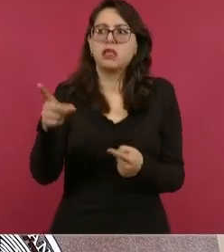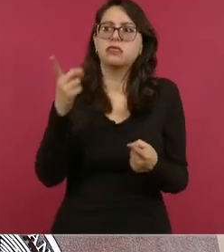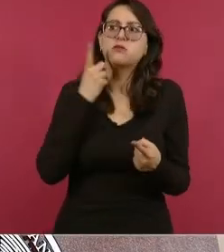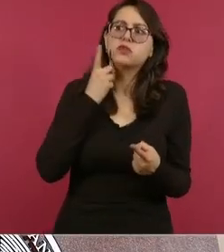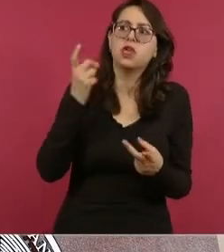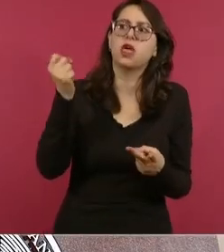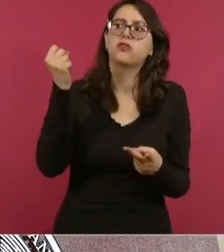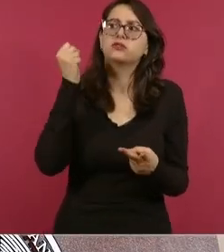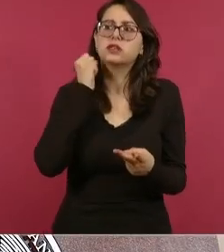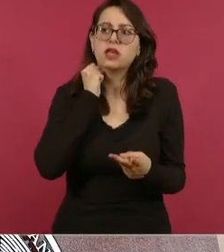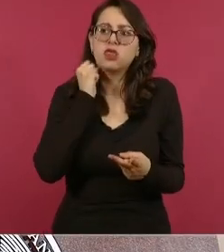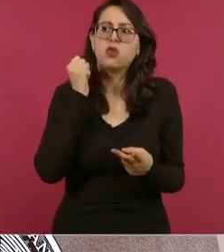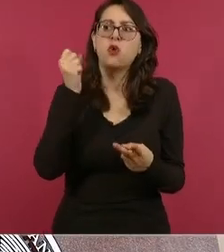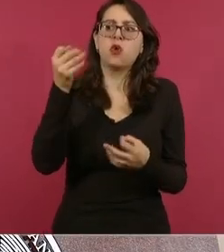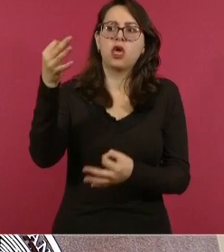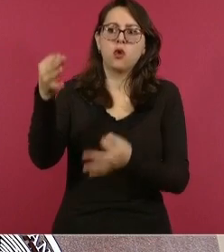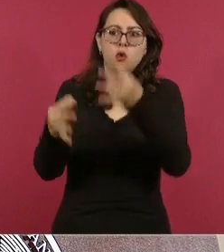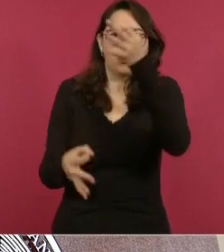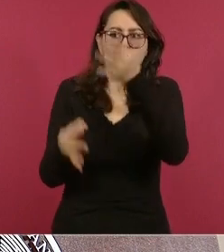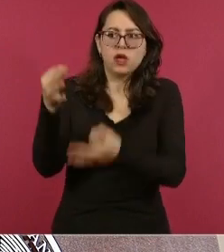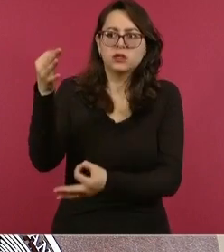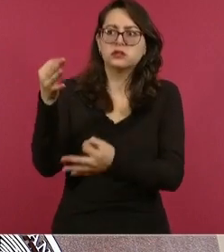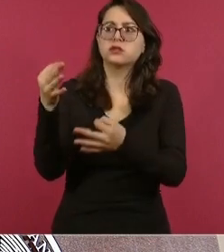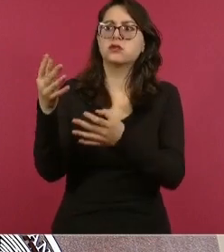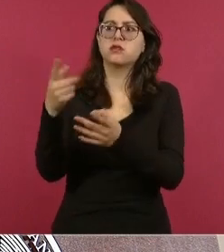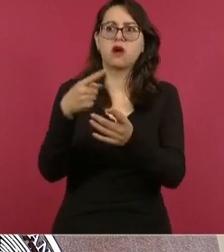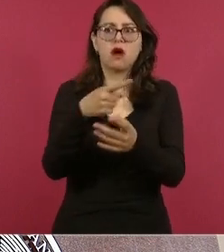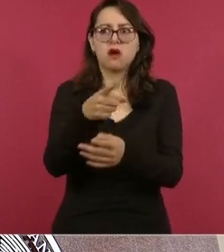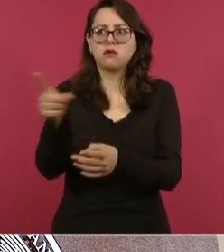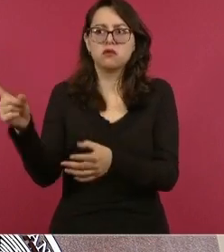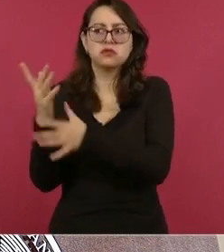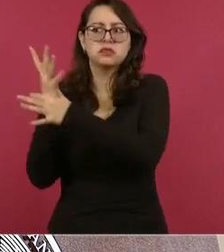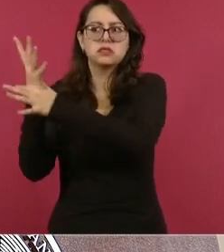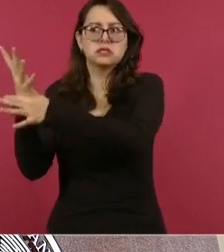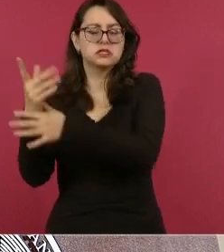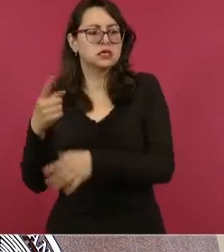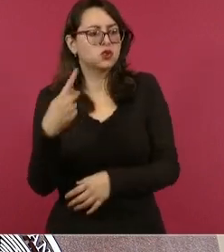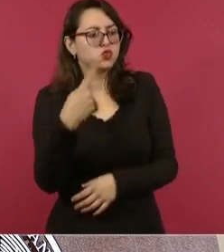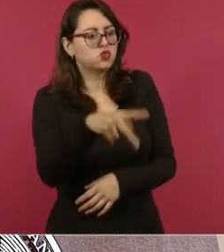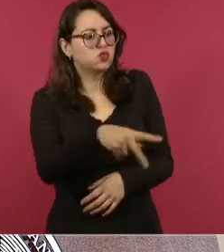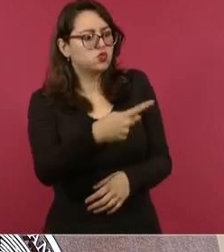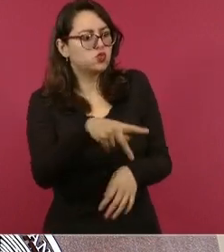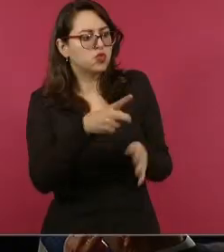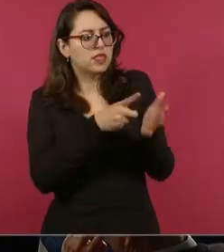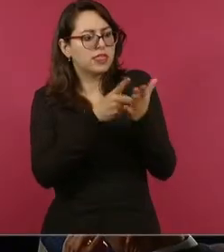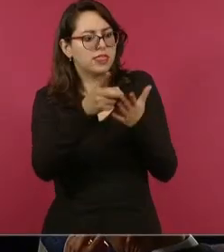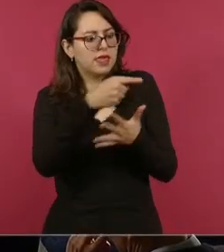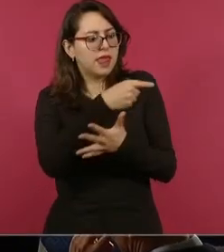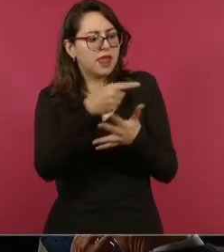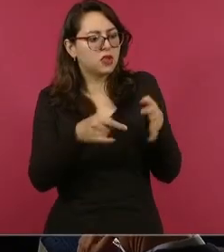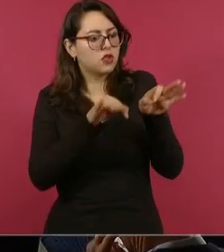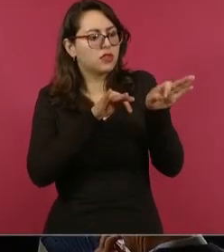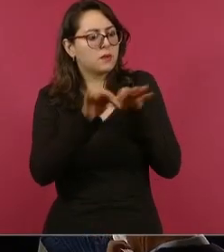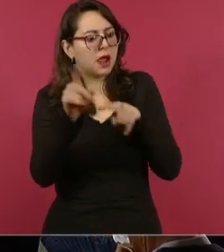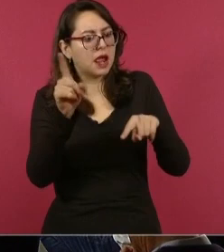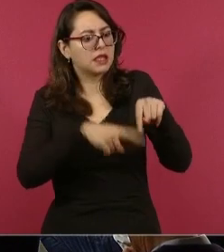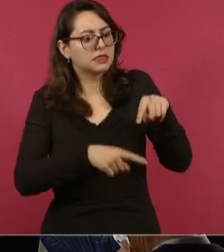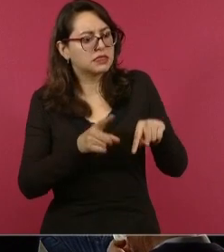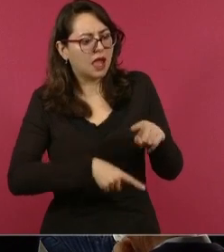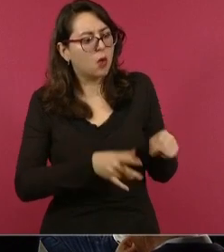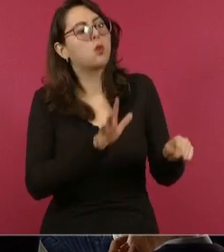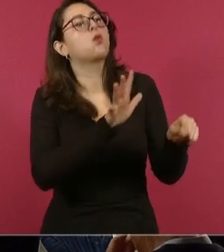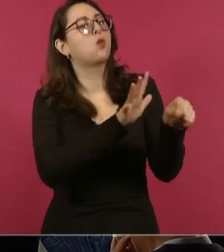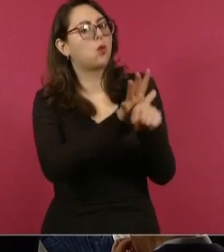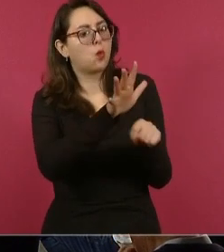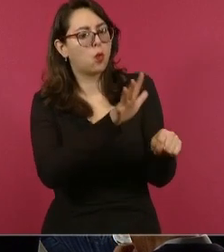también miembros de la oposición, columnas, etcétera, cuáles de sus derechos laborales se verían